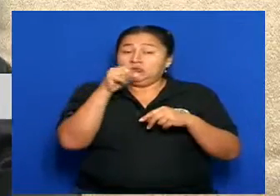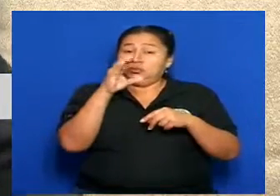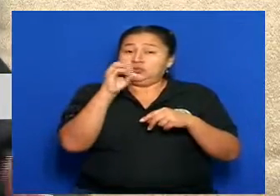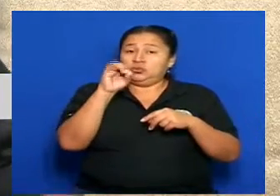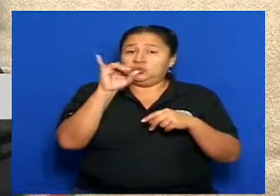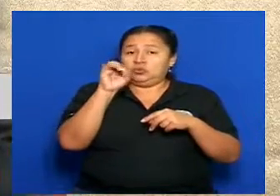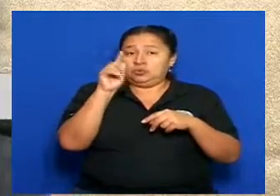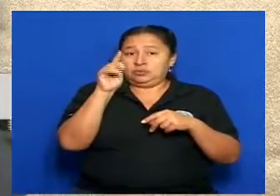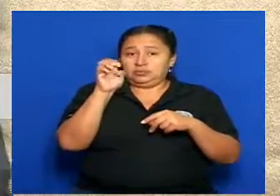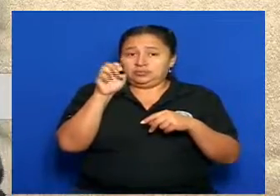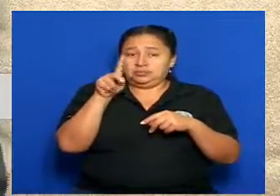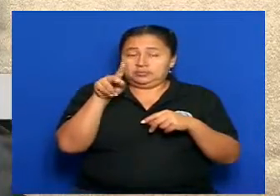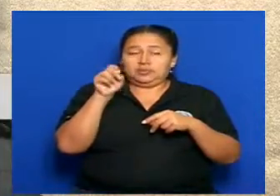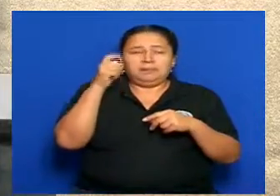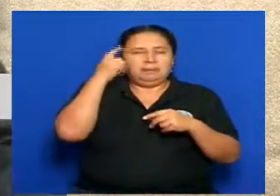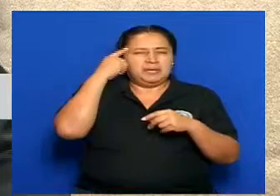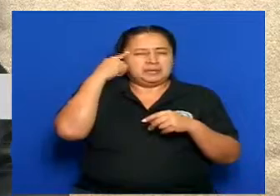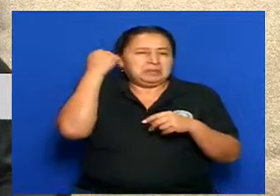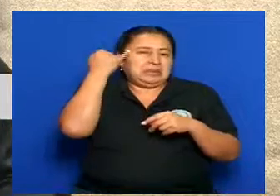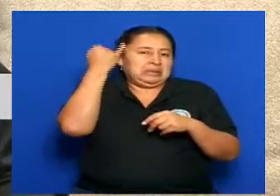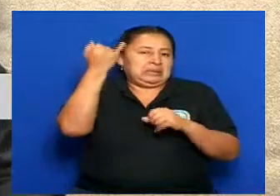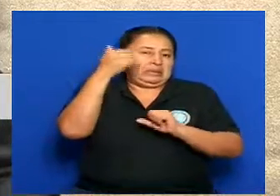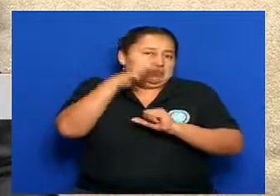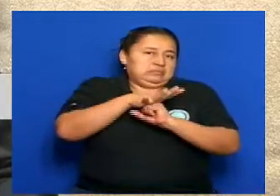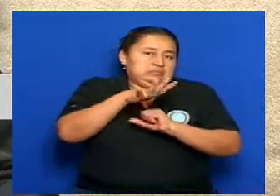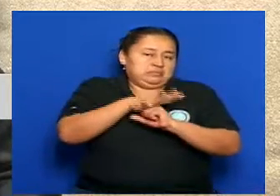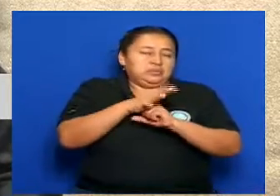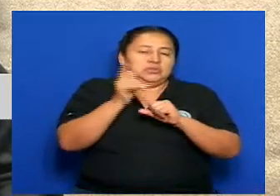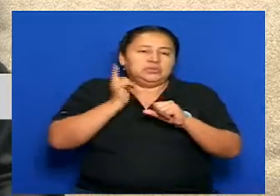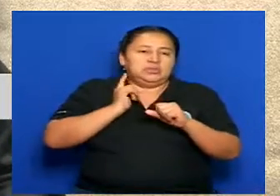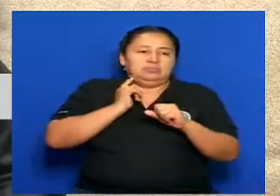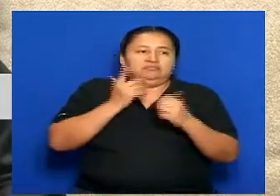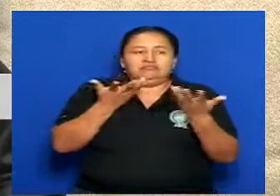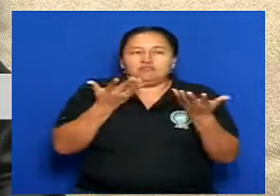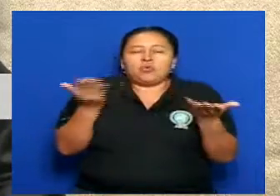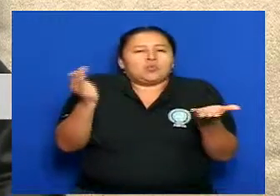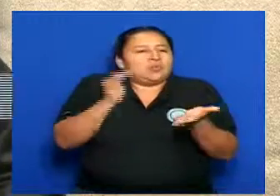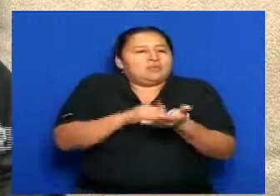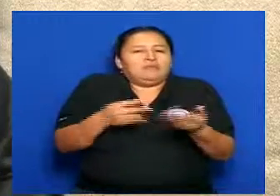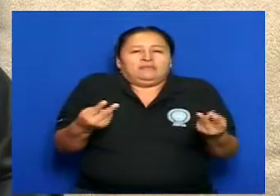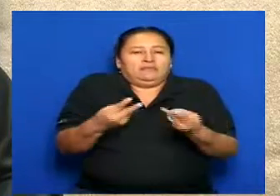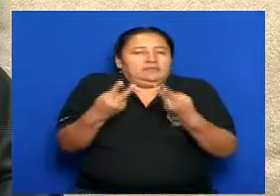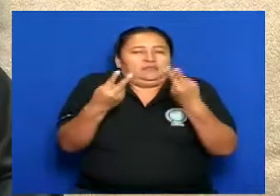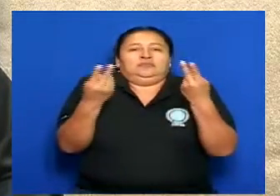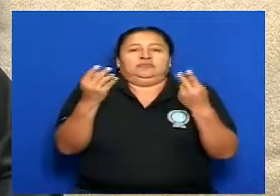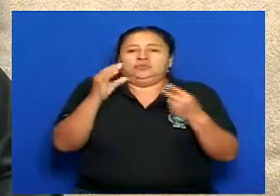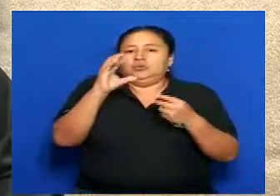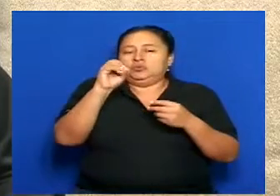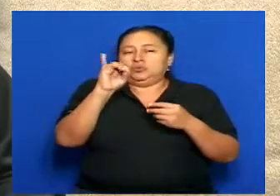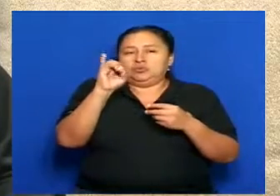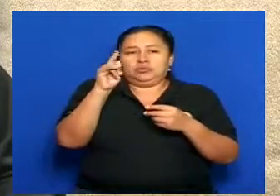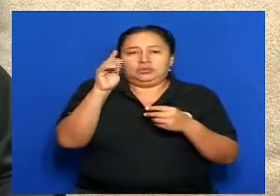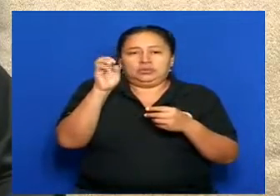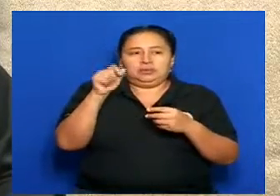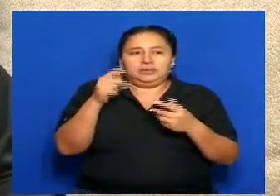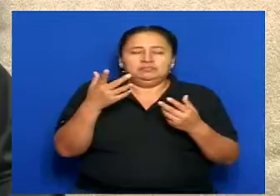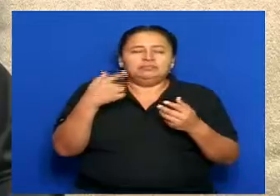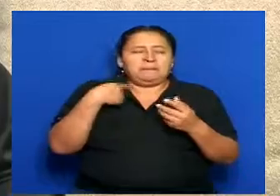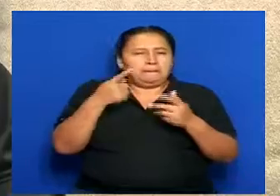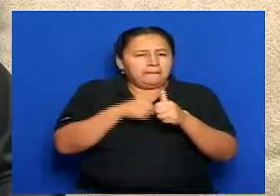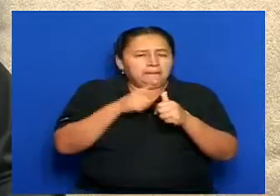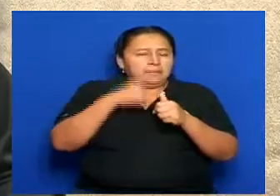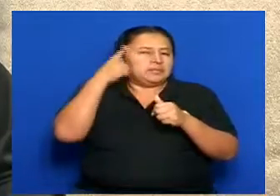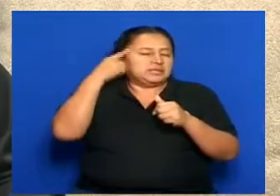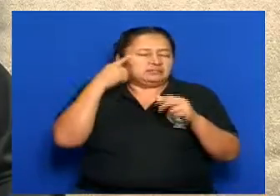la idea que tiene la comisión es revitalizar el coyote p analizarlo a fondo qué es lo que hay que hacer para que